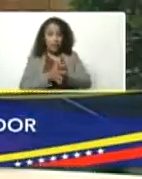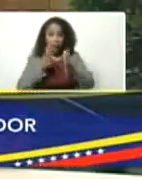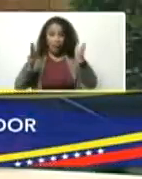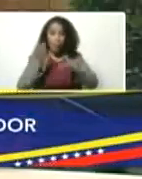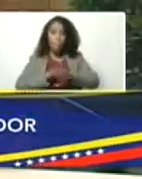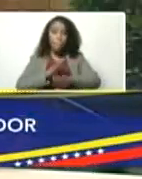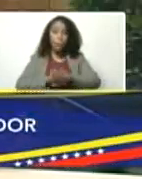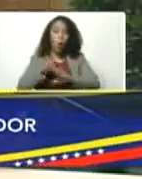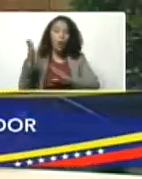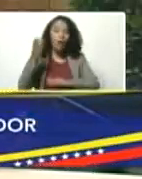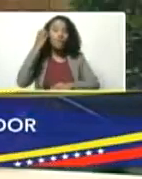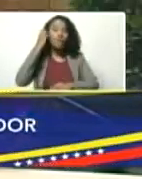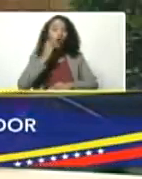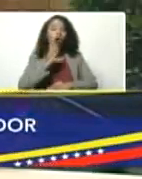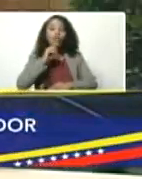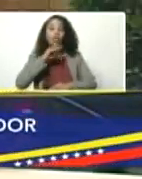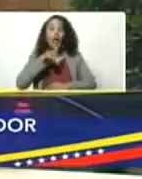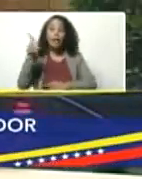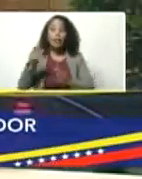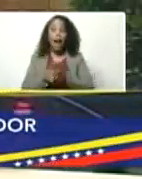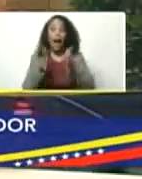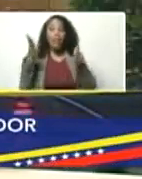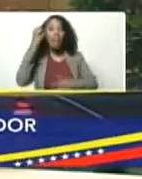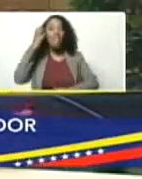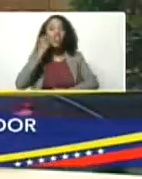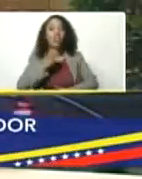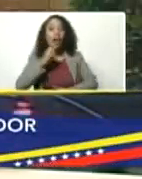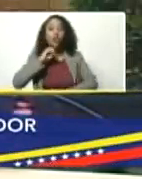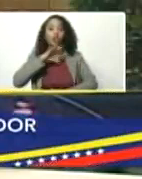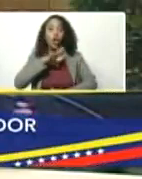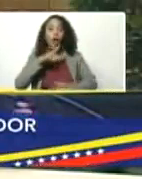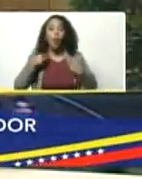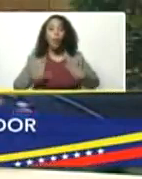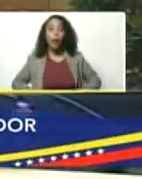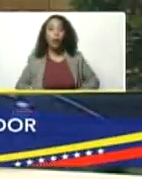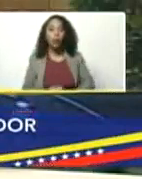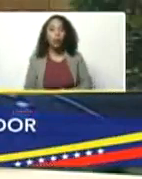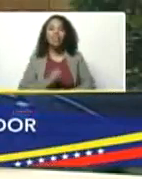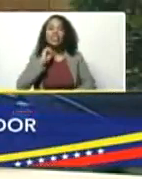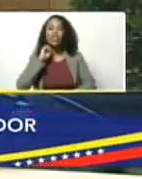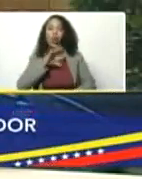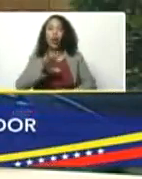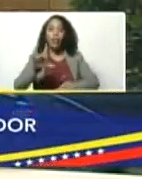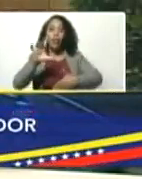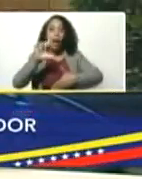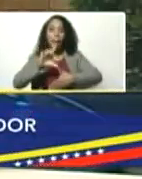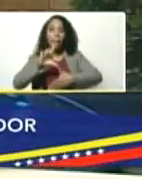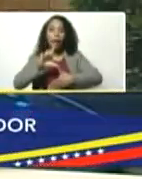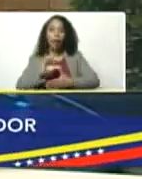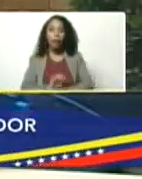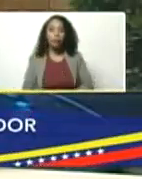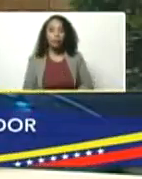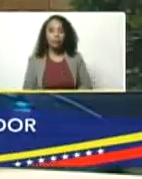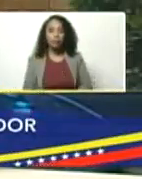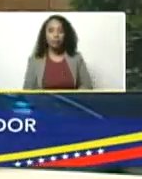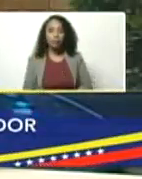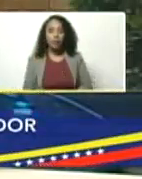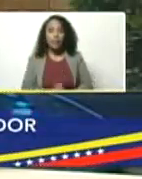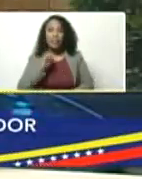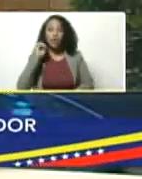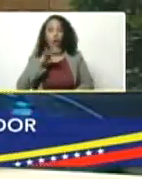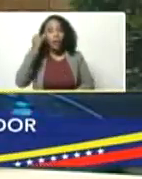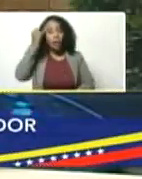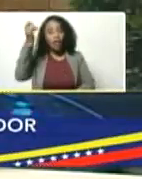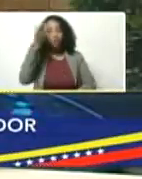figura histórica de ese gigante, Fidel Castro, en la historia de la humanidad, en la historia de América Latina, en la historia de las